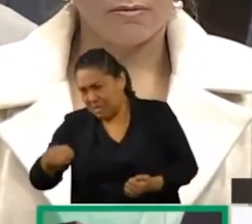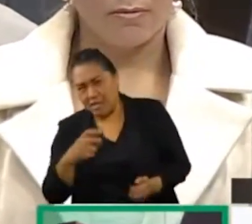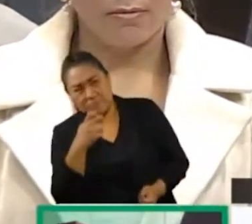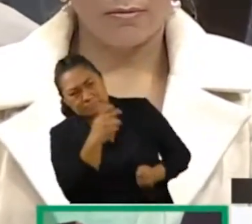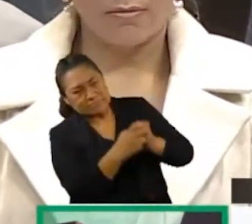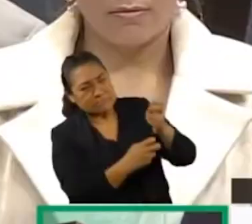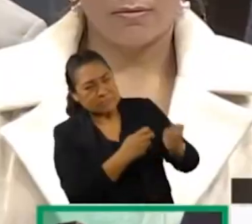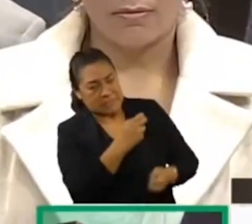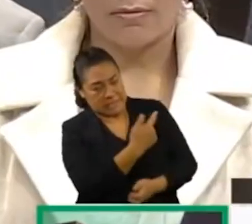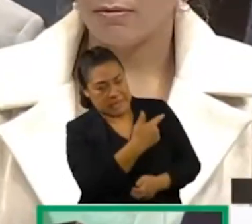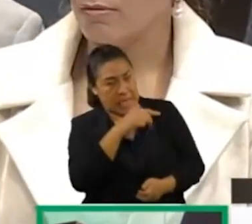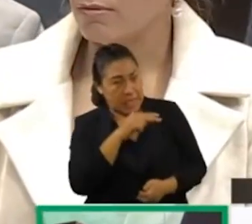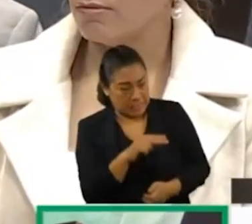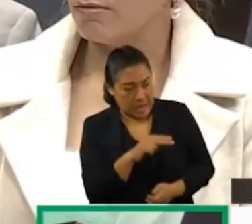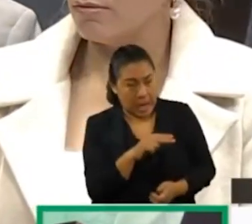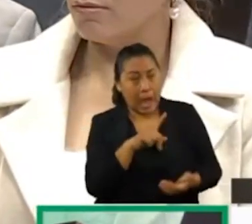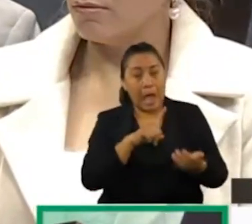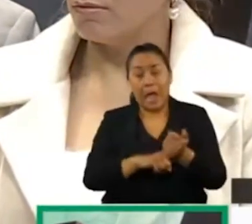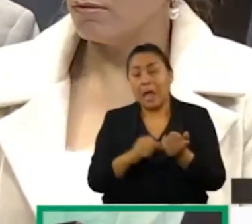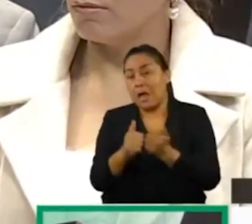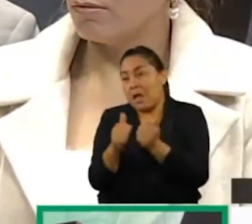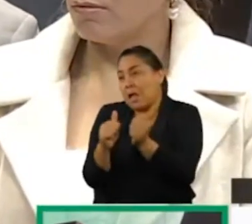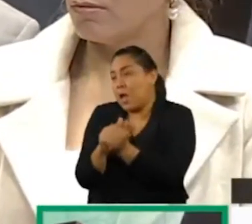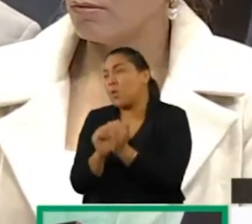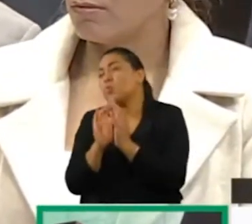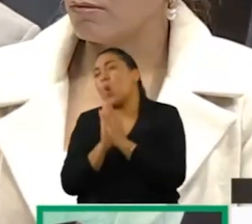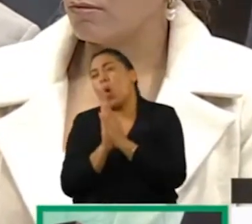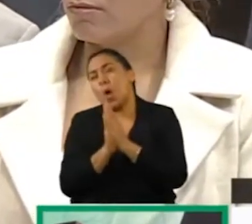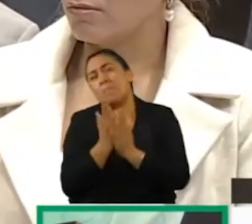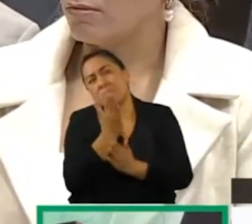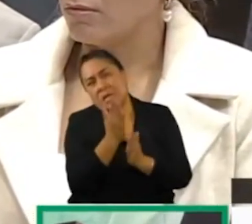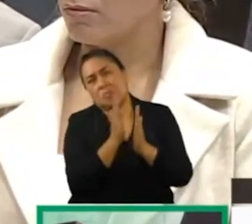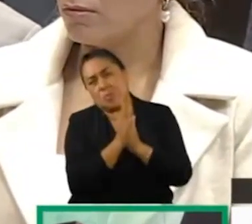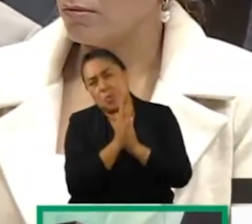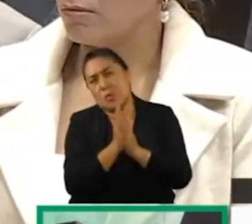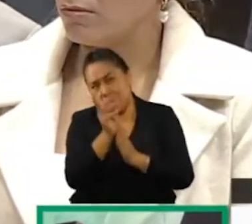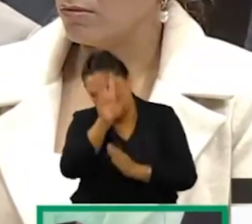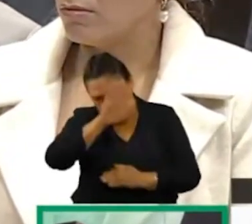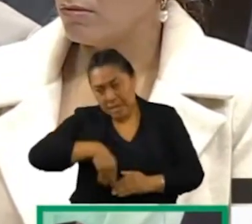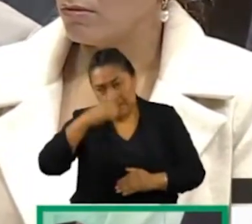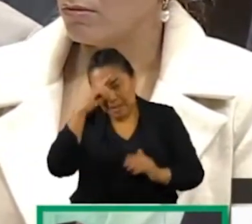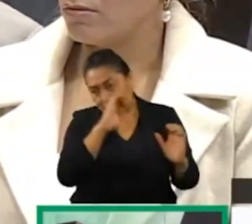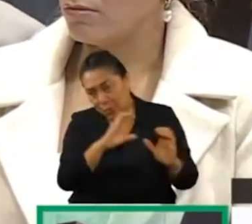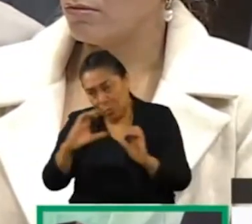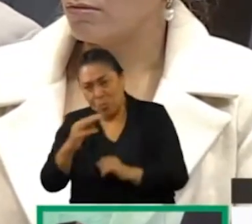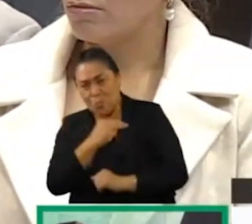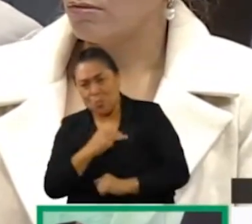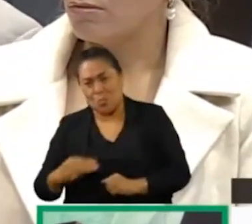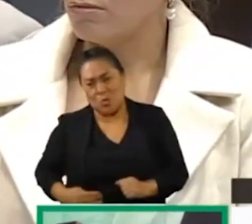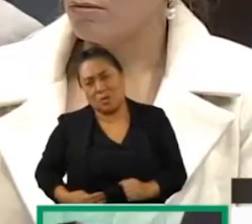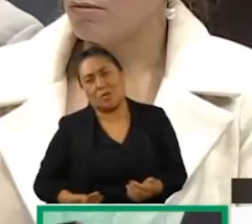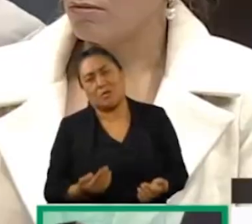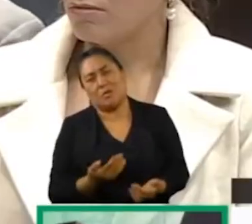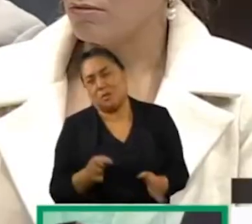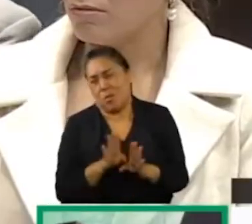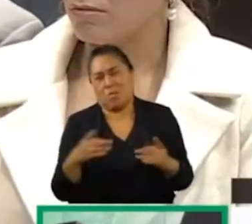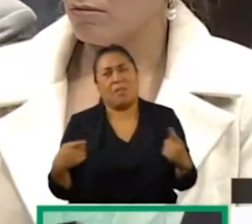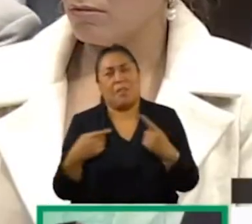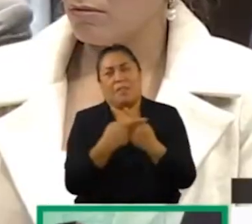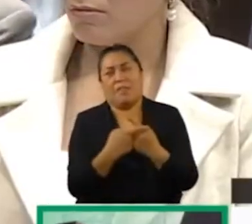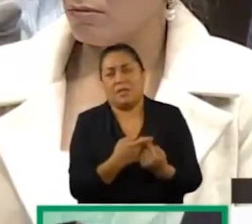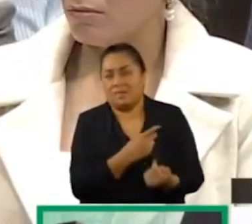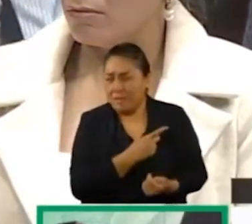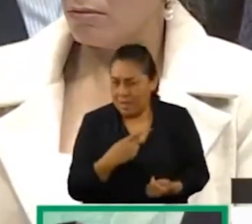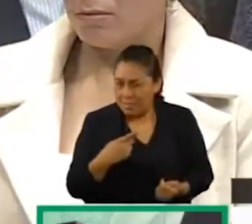Nacional de día y le suplican de noche que les cuiden sus municipios y en sus estados. Sean congruentes.